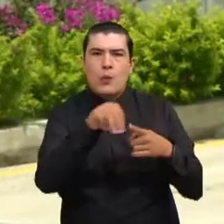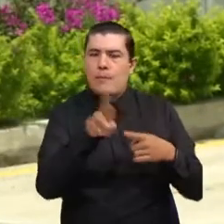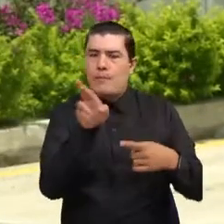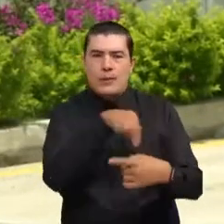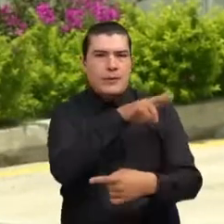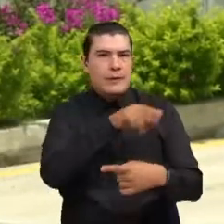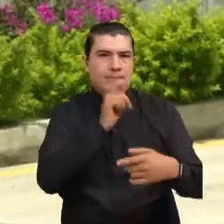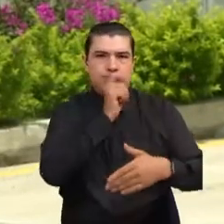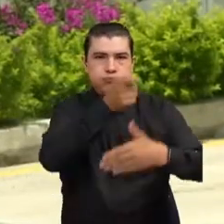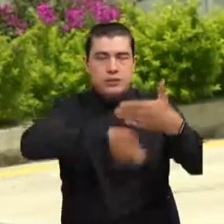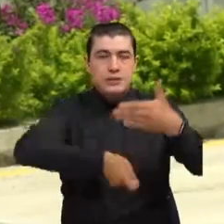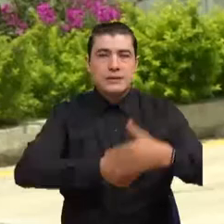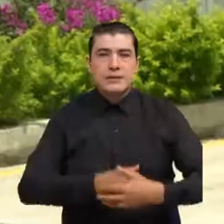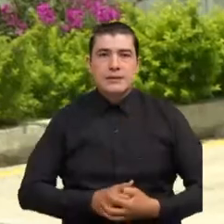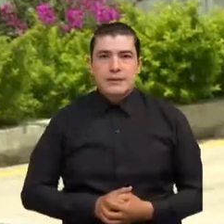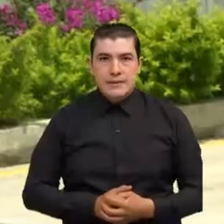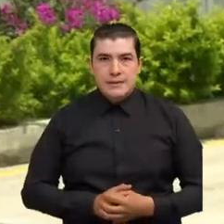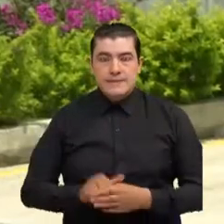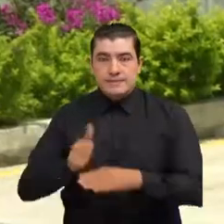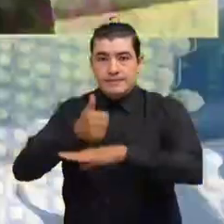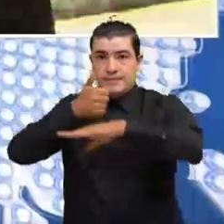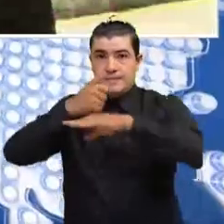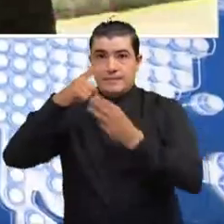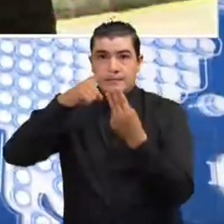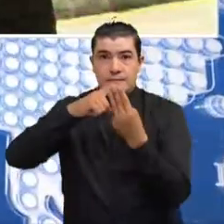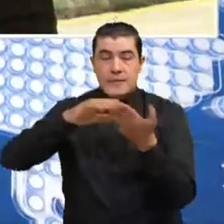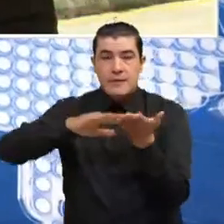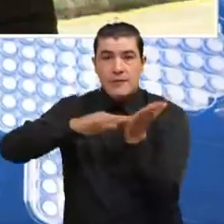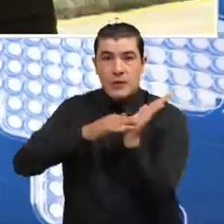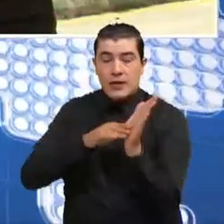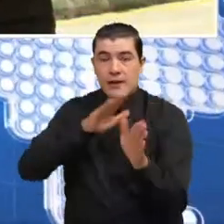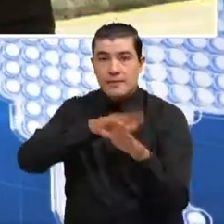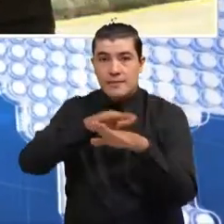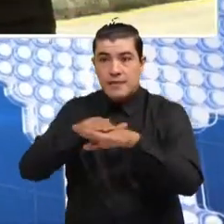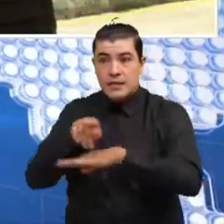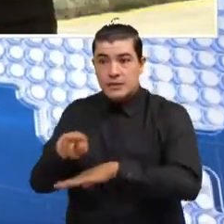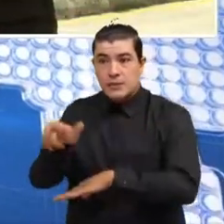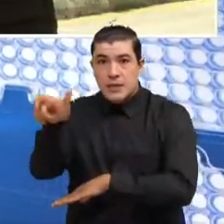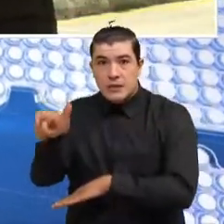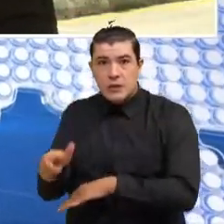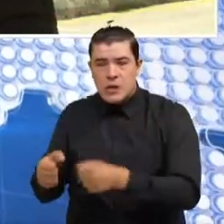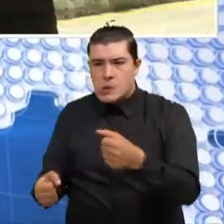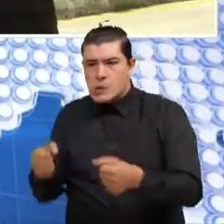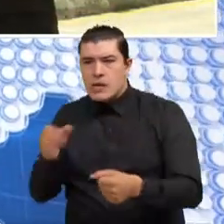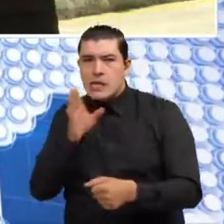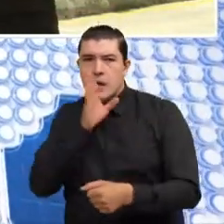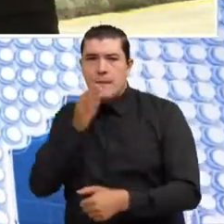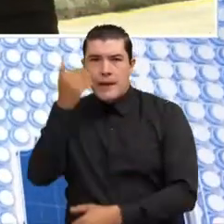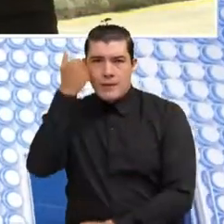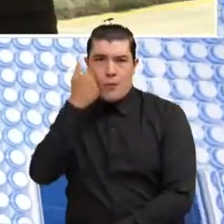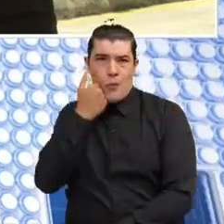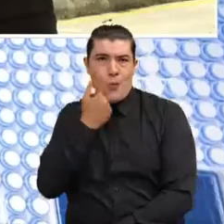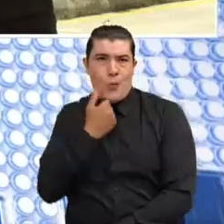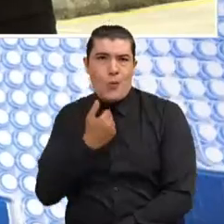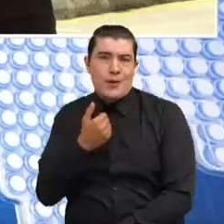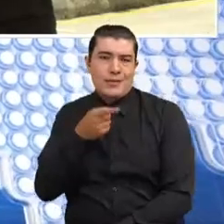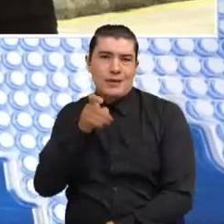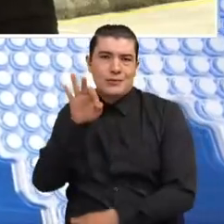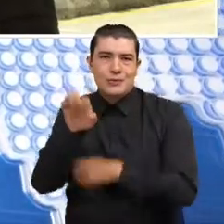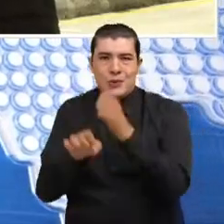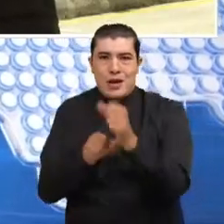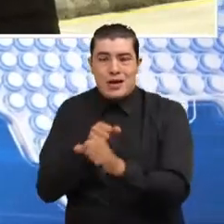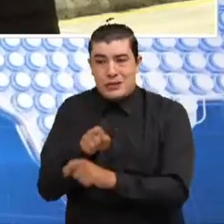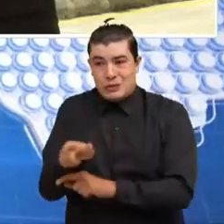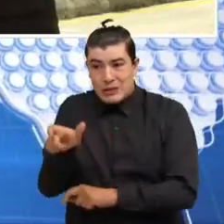La Dirección de Tránsito y Transporte de Florida Blanca asegura que el conductor es un menor de edad y no portaba la licencia de